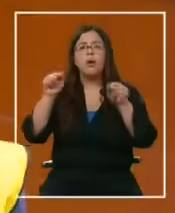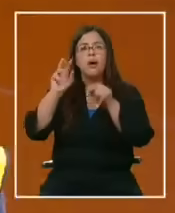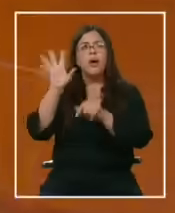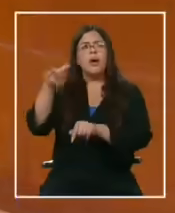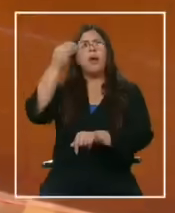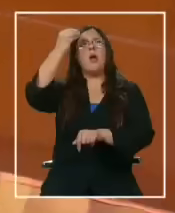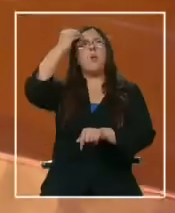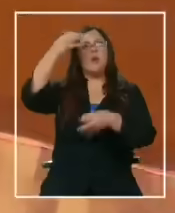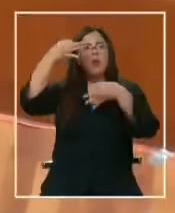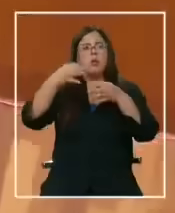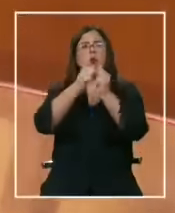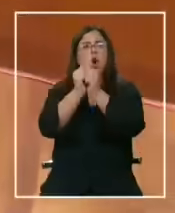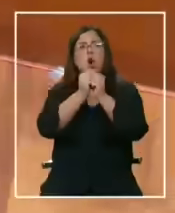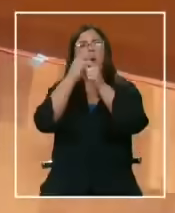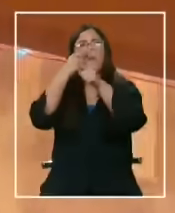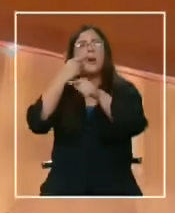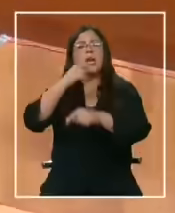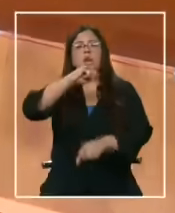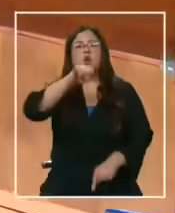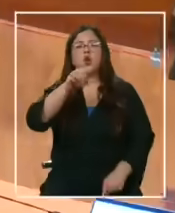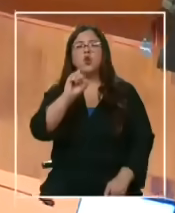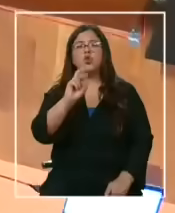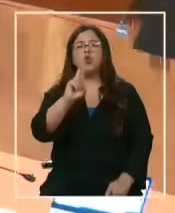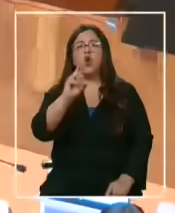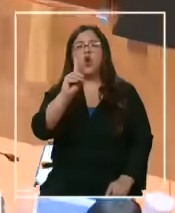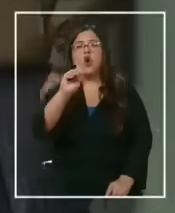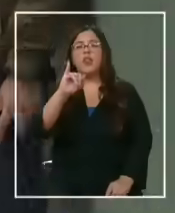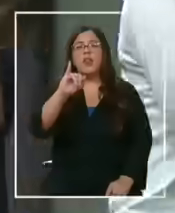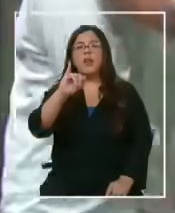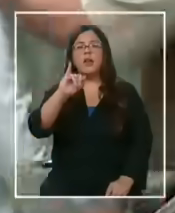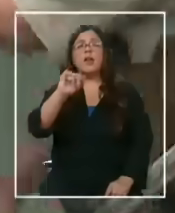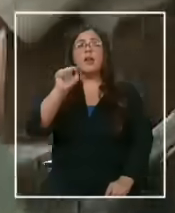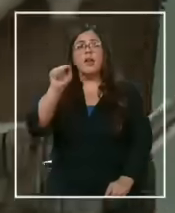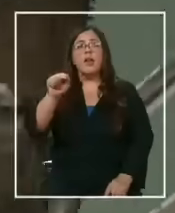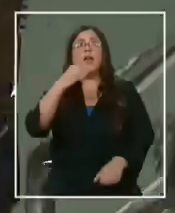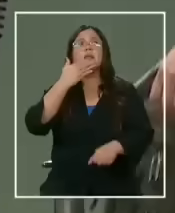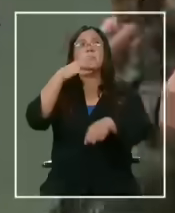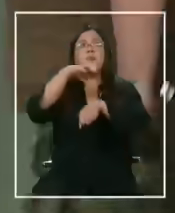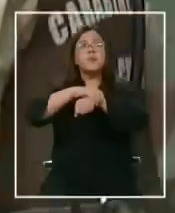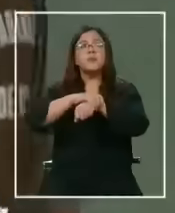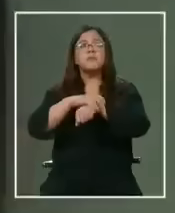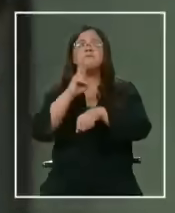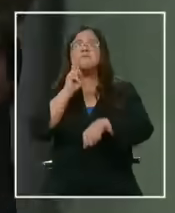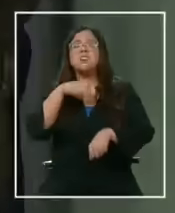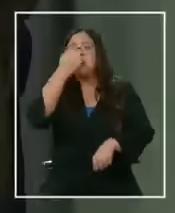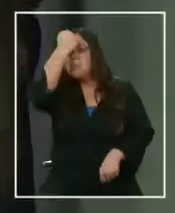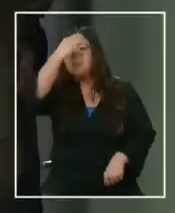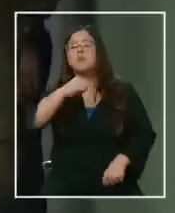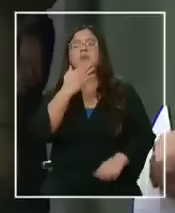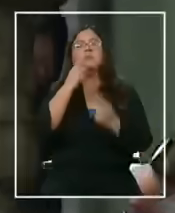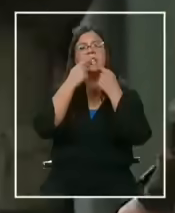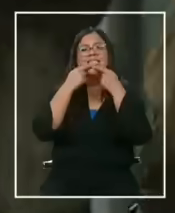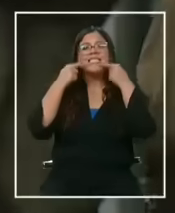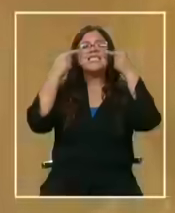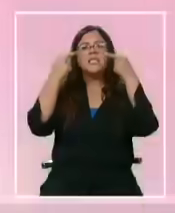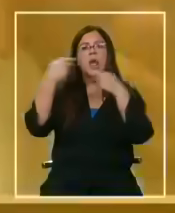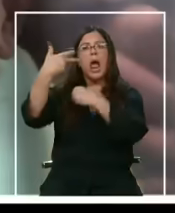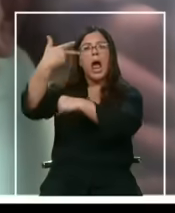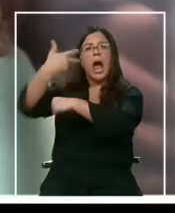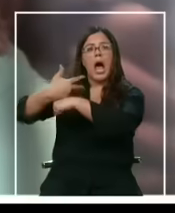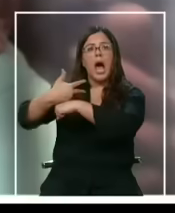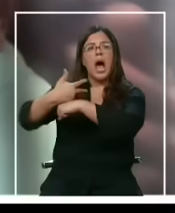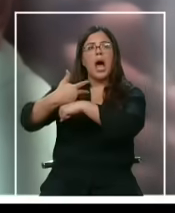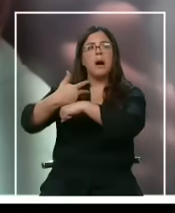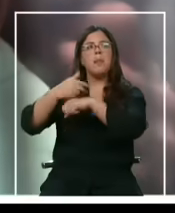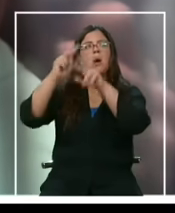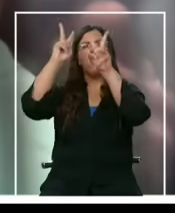Recuerda lo ocurrido con su compañero yolvi González qui una vez detenido sin atismo de arrepentimiento sonrió a la cámara es solo